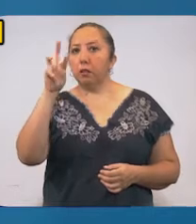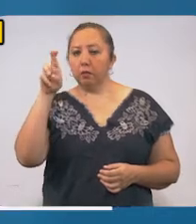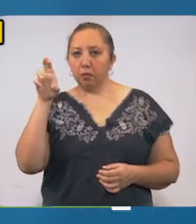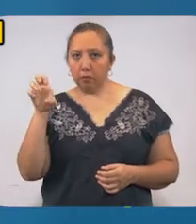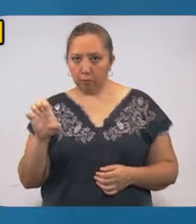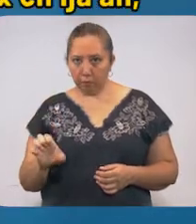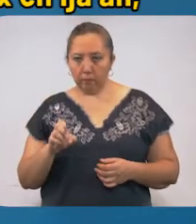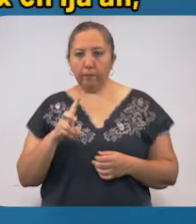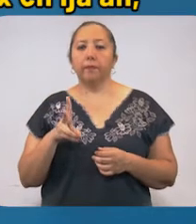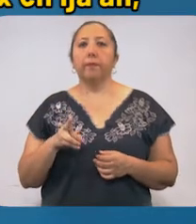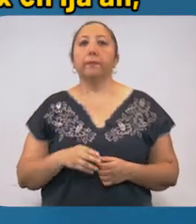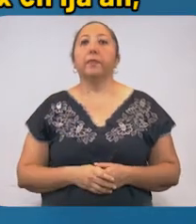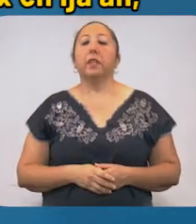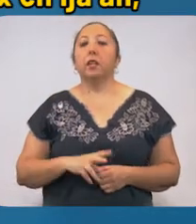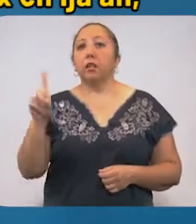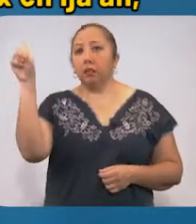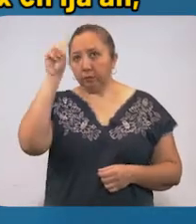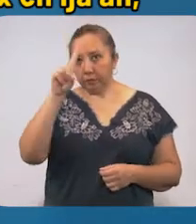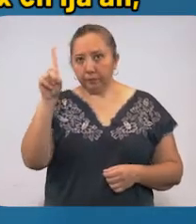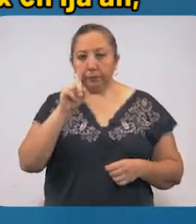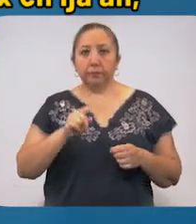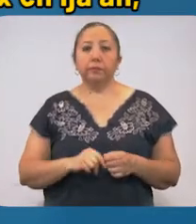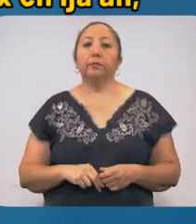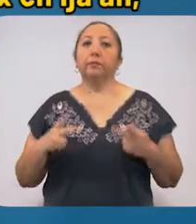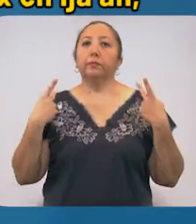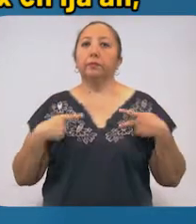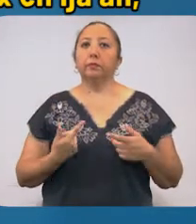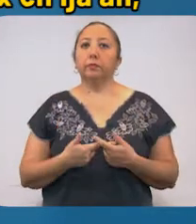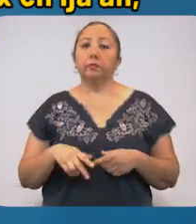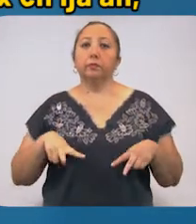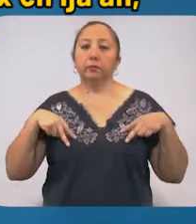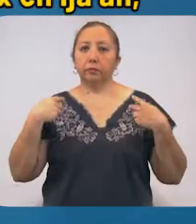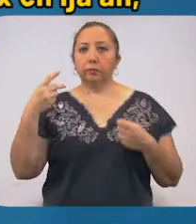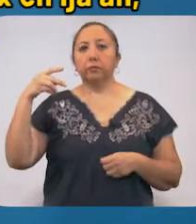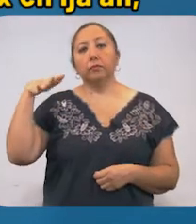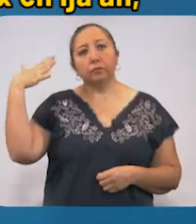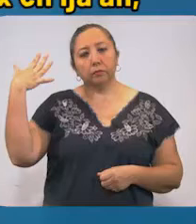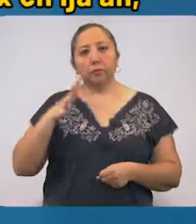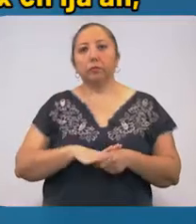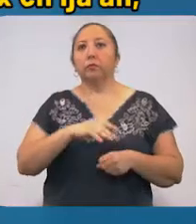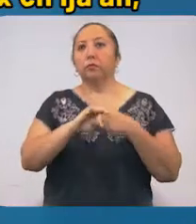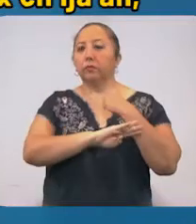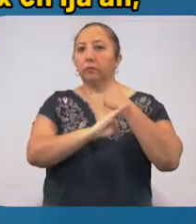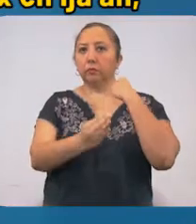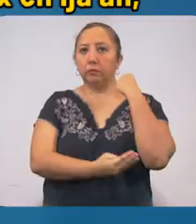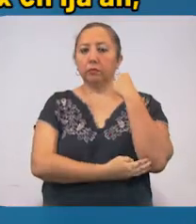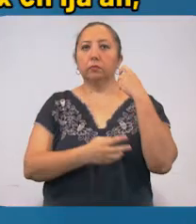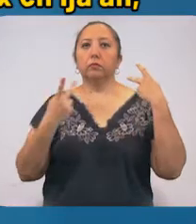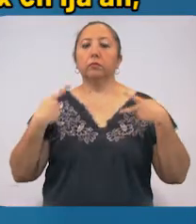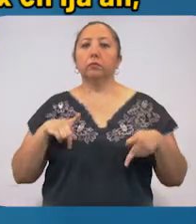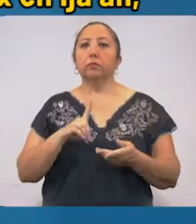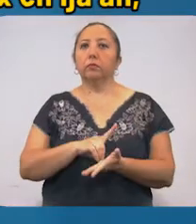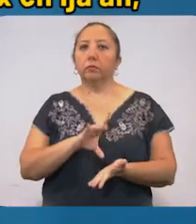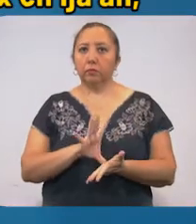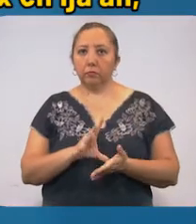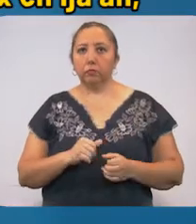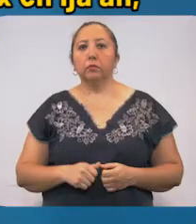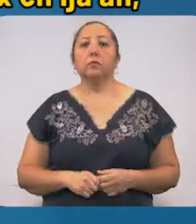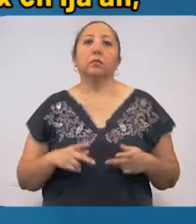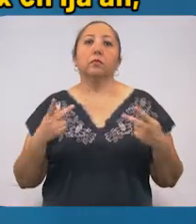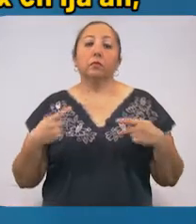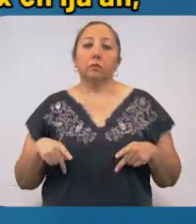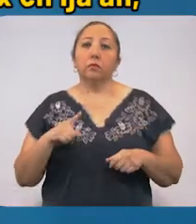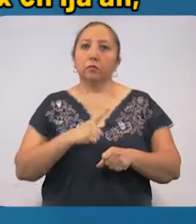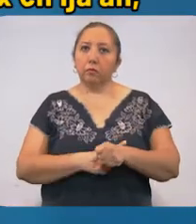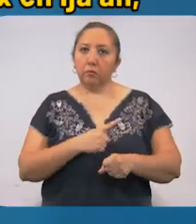android recomendamos a la población vulnerable como adultos mayores mujeres embarazadas personas con discapacidad personas